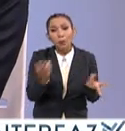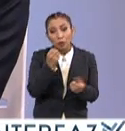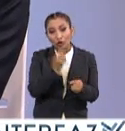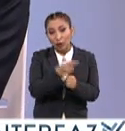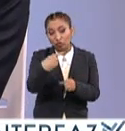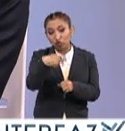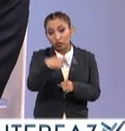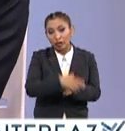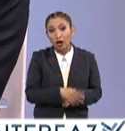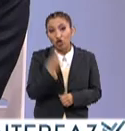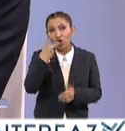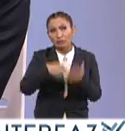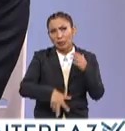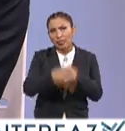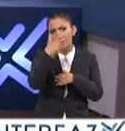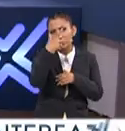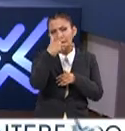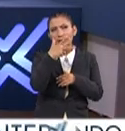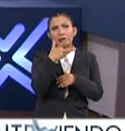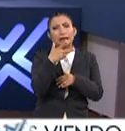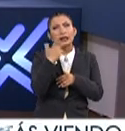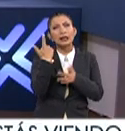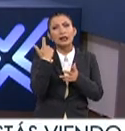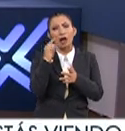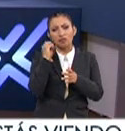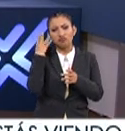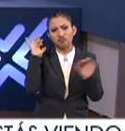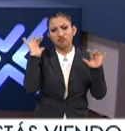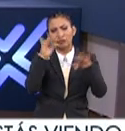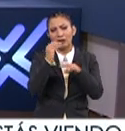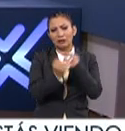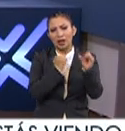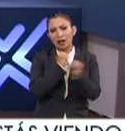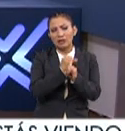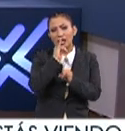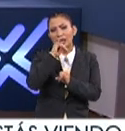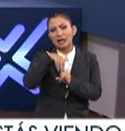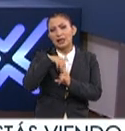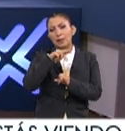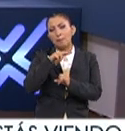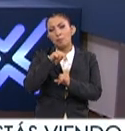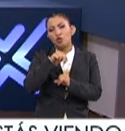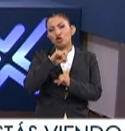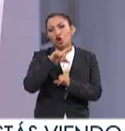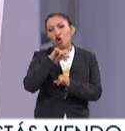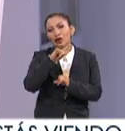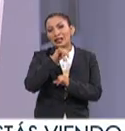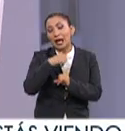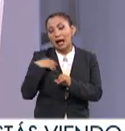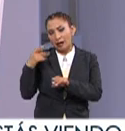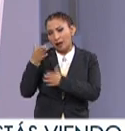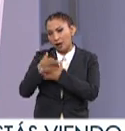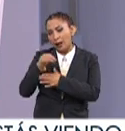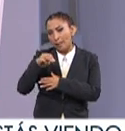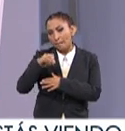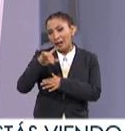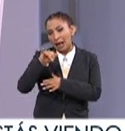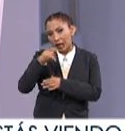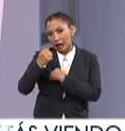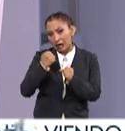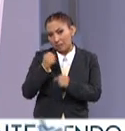oportunidad que tuvo de charlar? En 2013, en el Congreso Internacional de Inmunología que se llevó a cabo en Milán ese año.